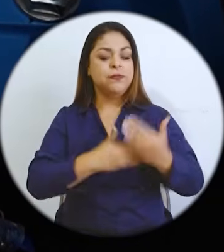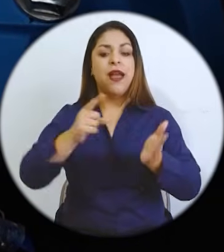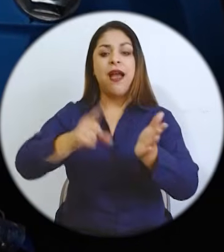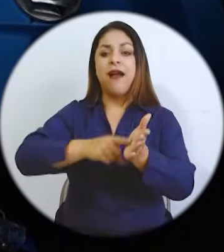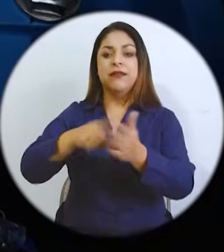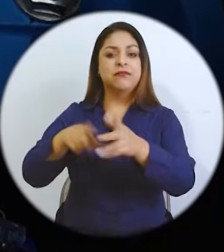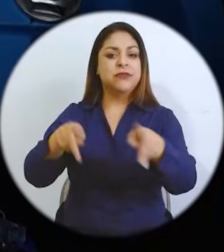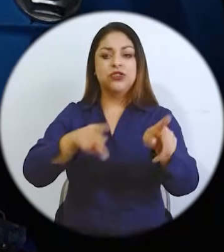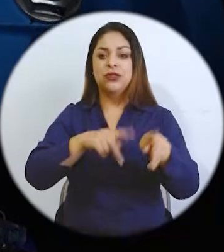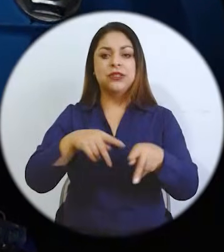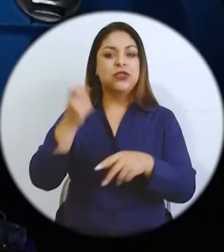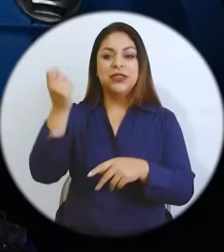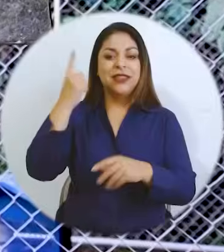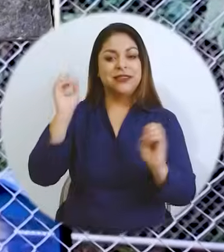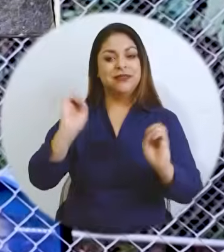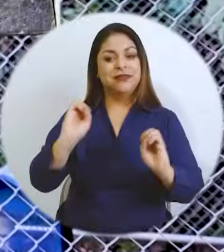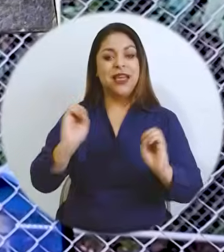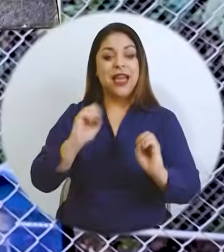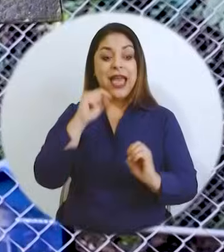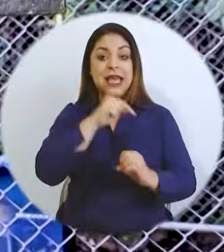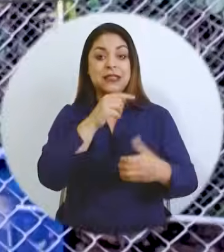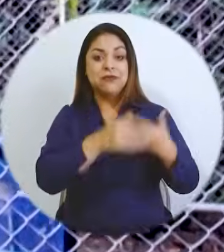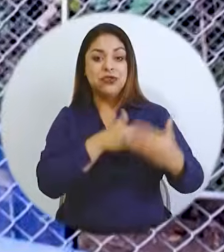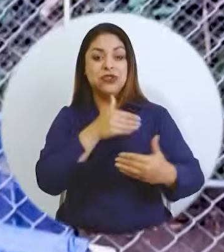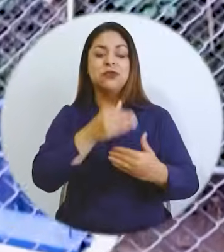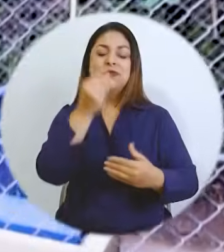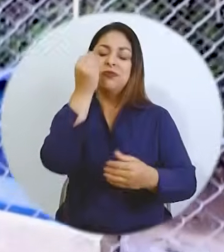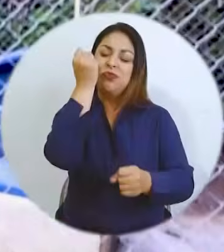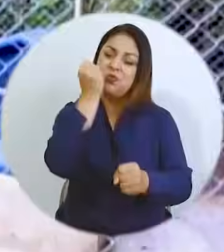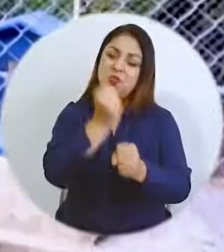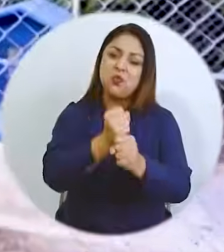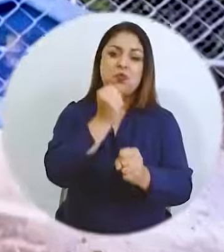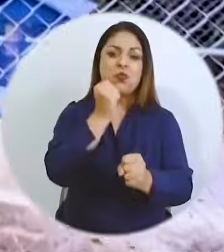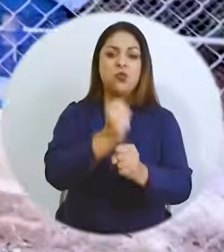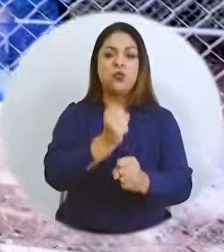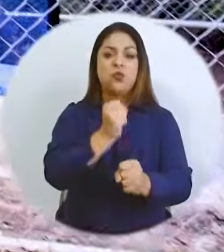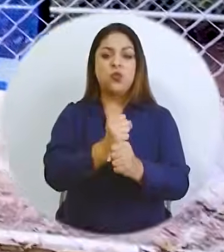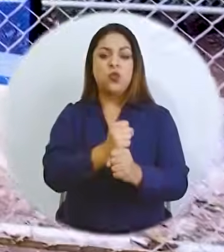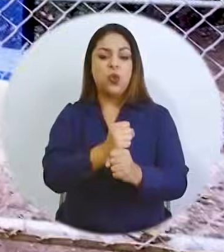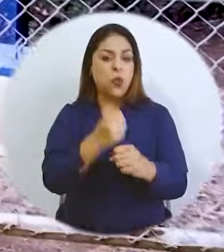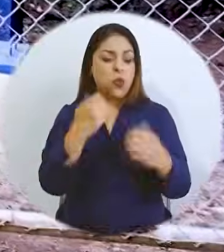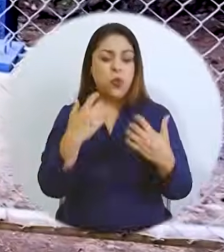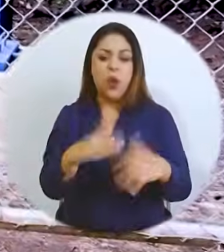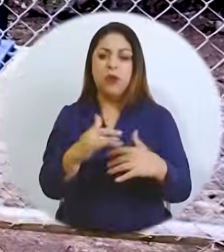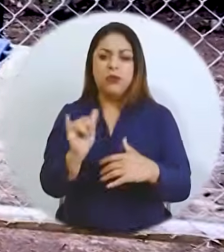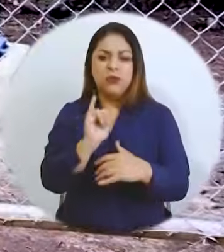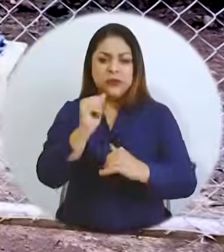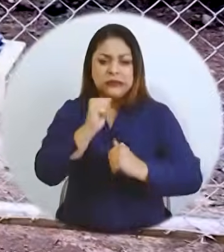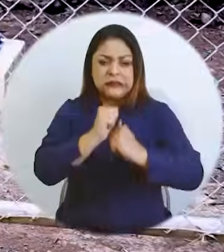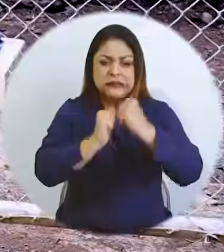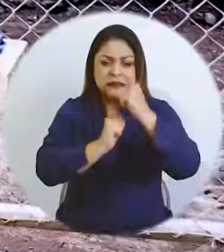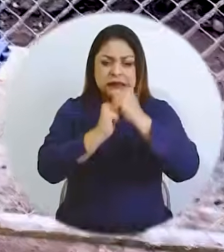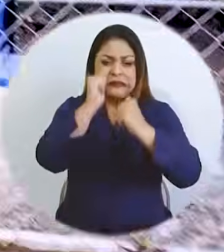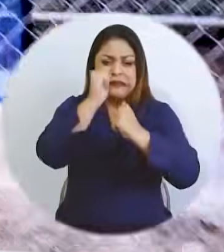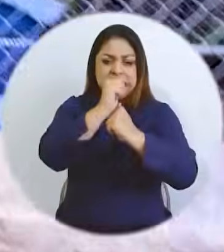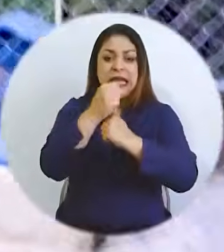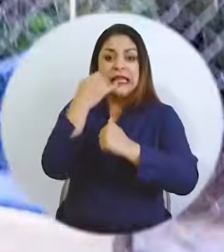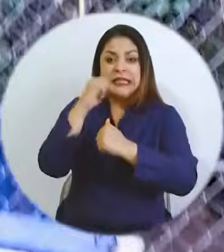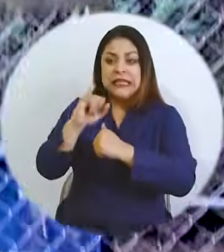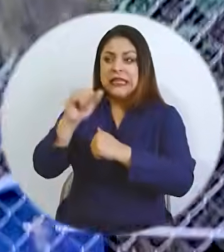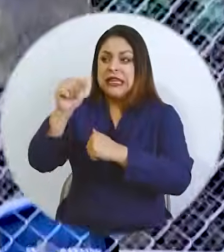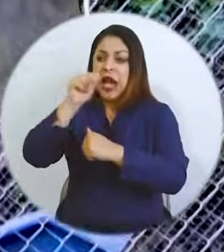comprende que todos esos procesos llevan mucho trabajo, es muy estructurado. Entonces, si falla la